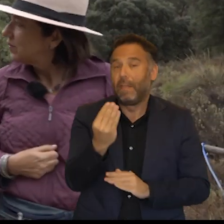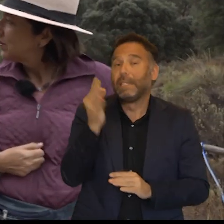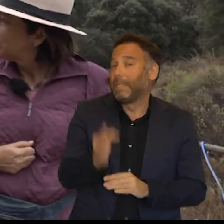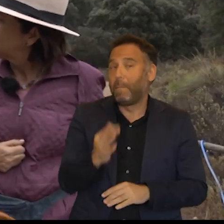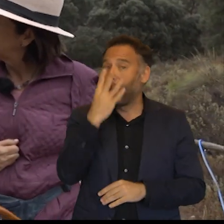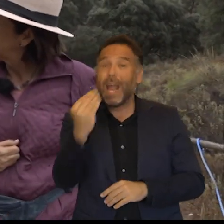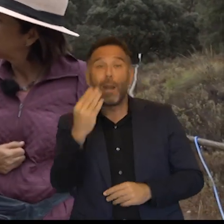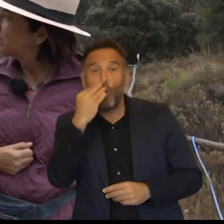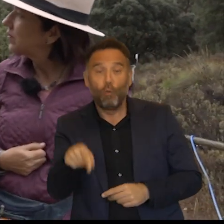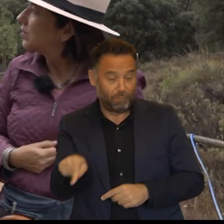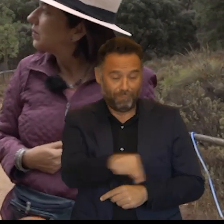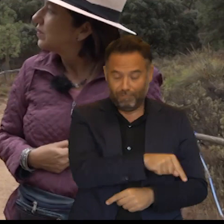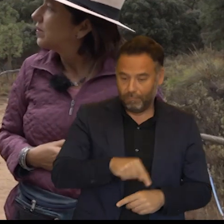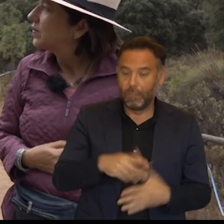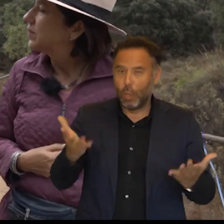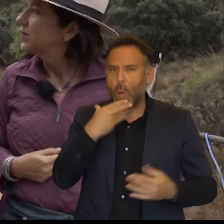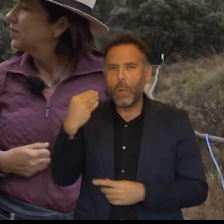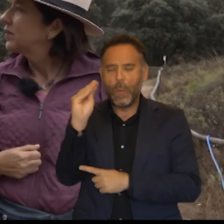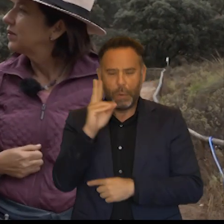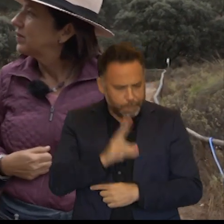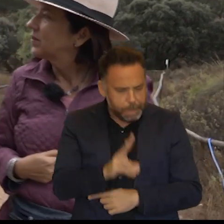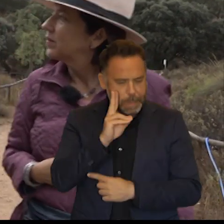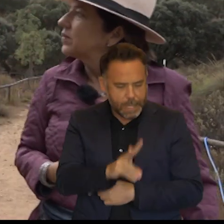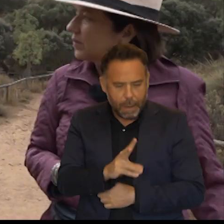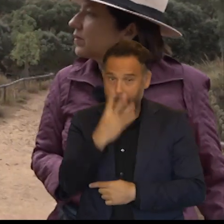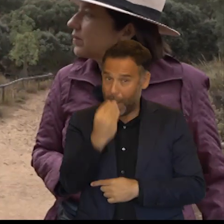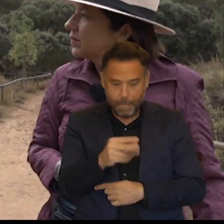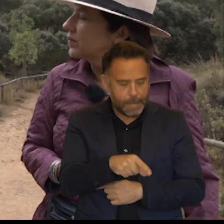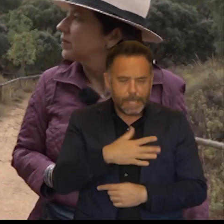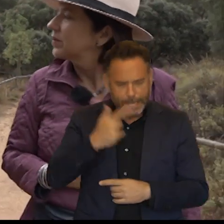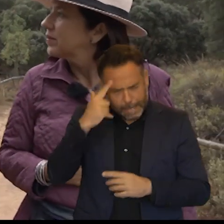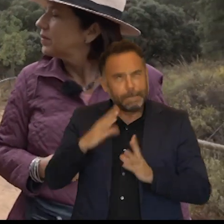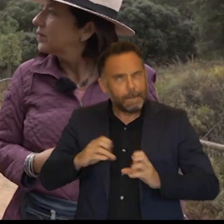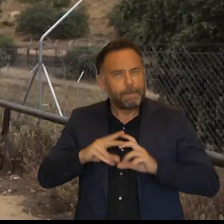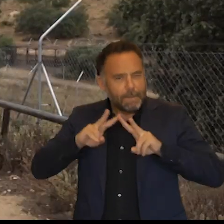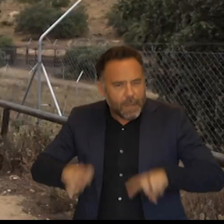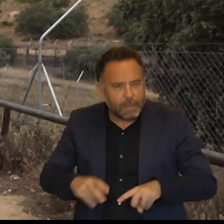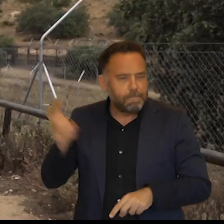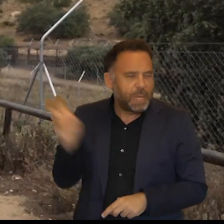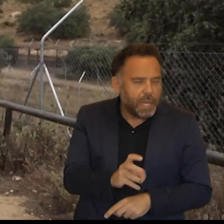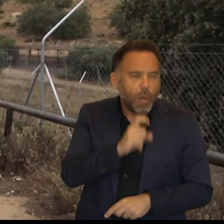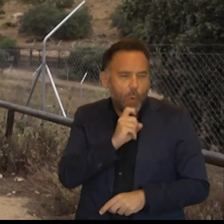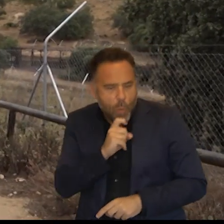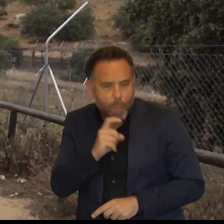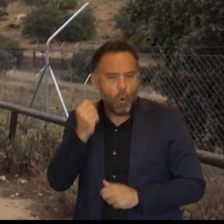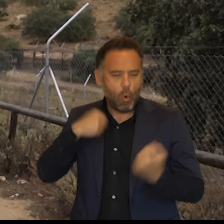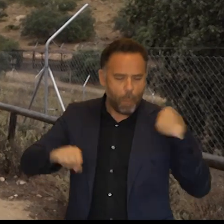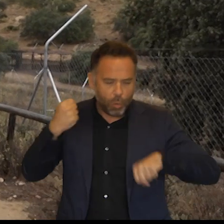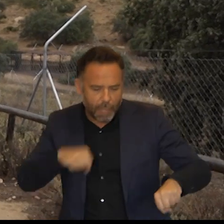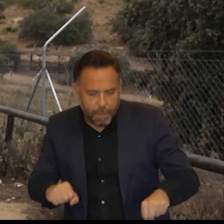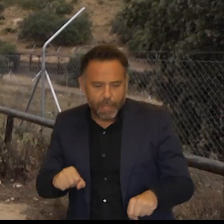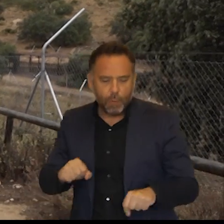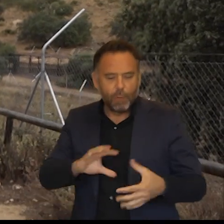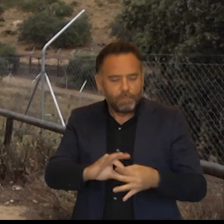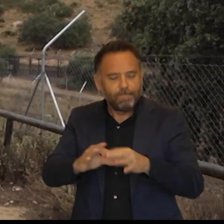muy joven, claro, si conoces perros tienes que saber más de dónde viene el comportamiento y todo eso, entonces